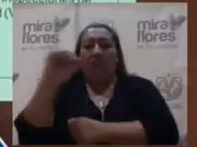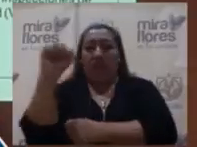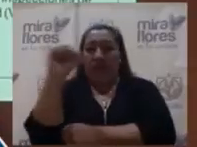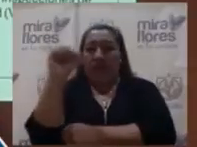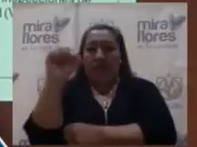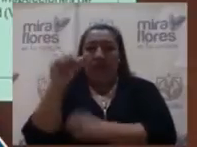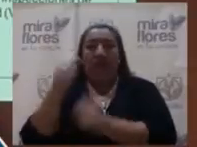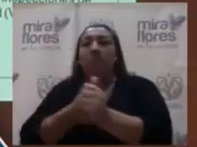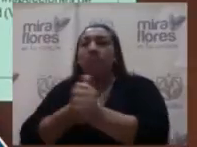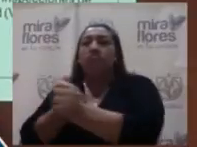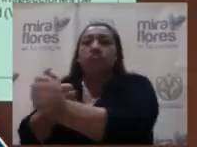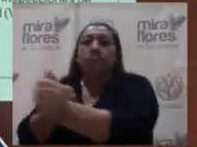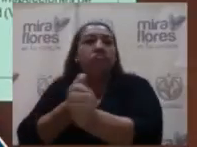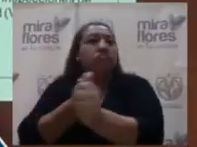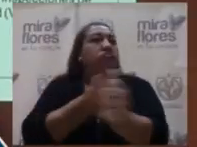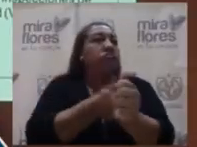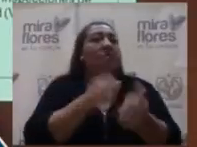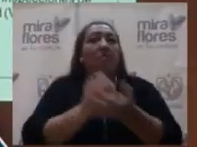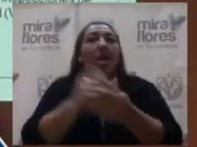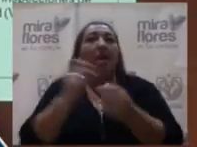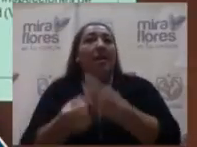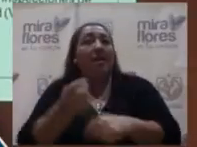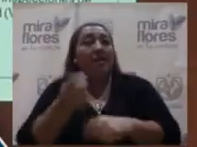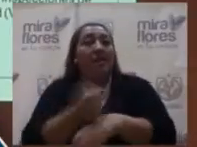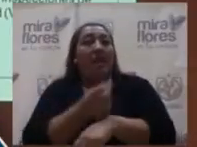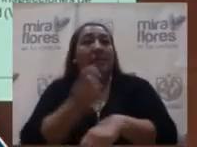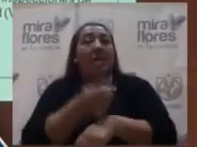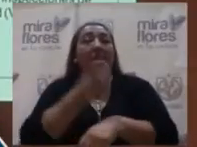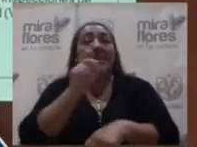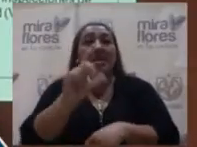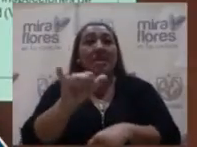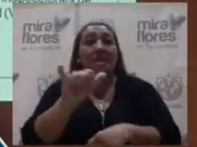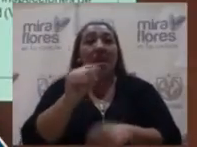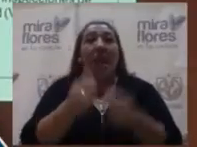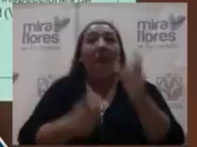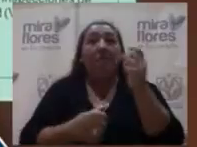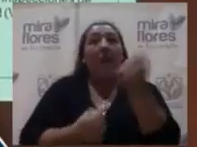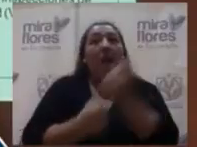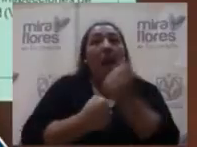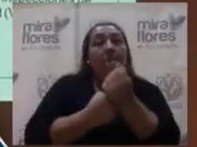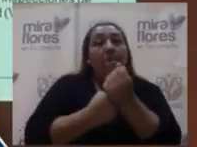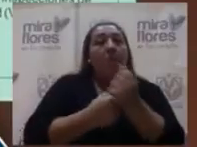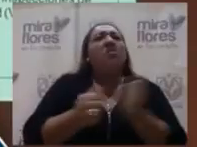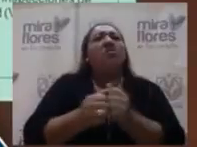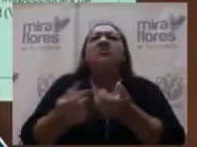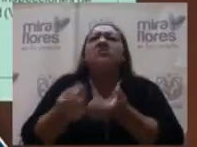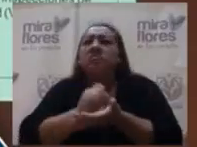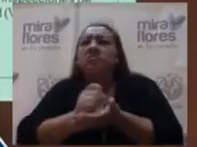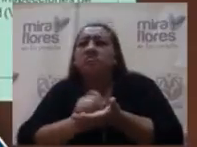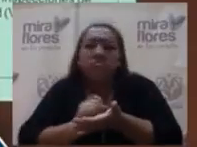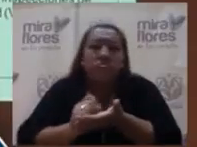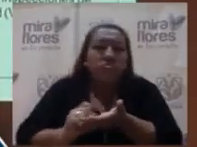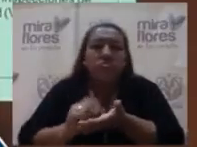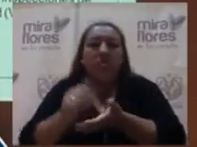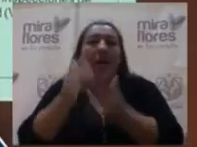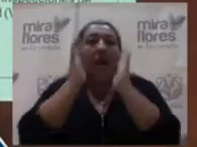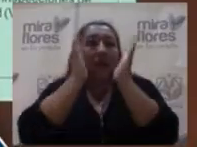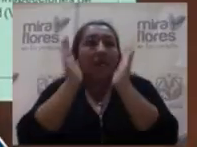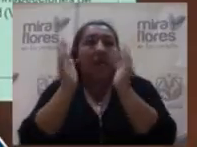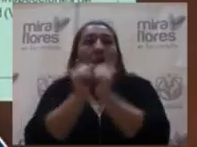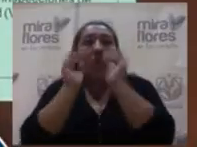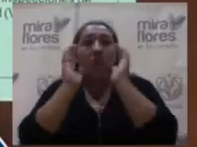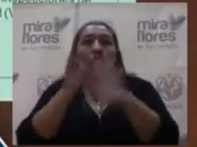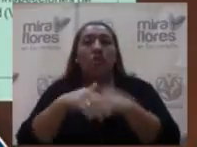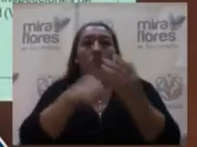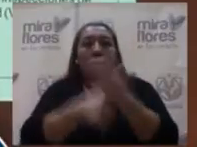al personal para hacer las inspecciones de manera más rápida, y un asistente administrativo que colaborase con la atención, distribución y atención